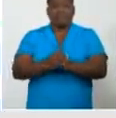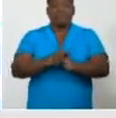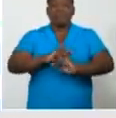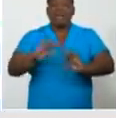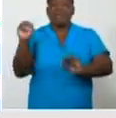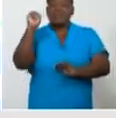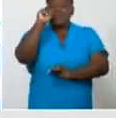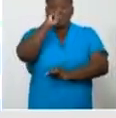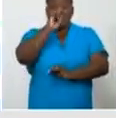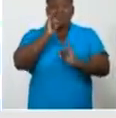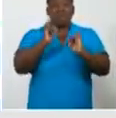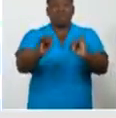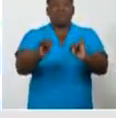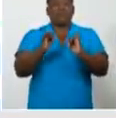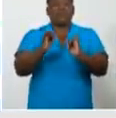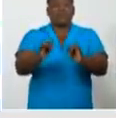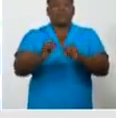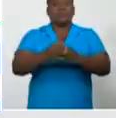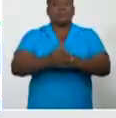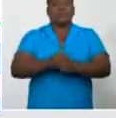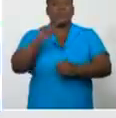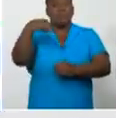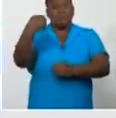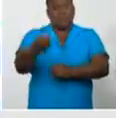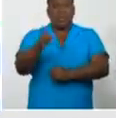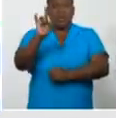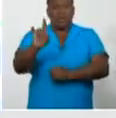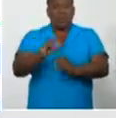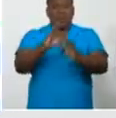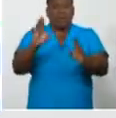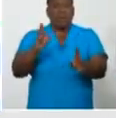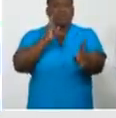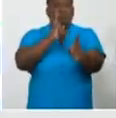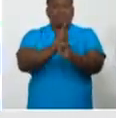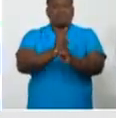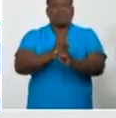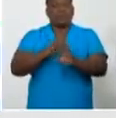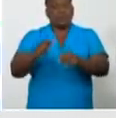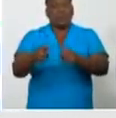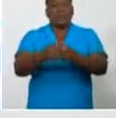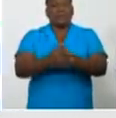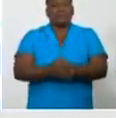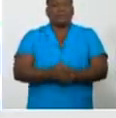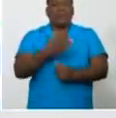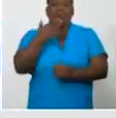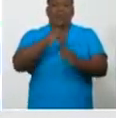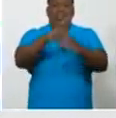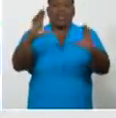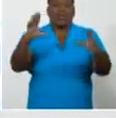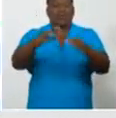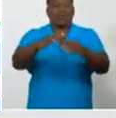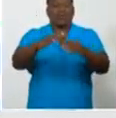final a nuestra conferencia de prensa. Mañana a las 9 en punto de la mañana volveremos. Tengan ustedes buenos días.